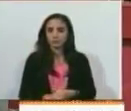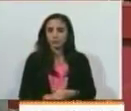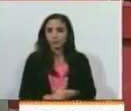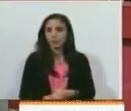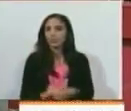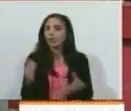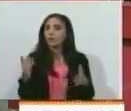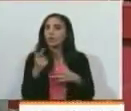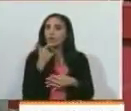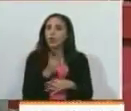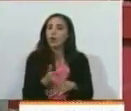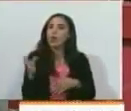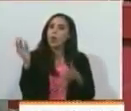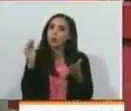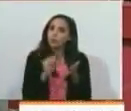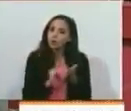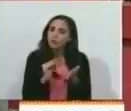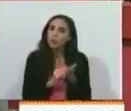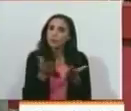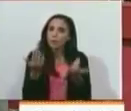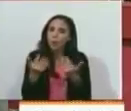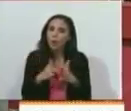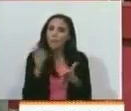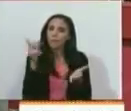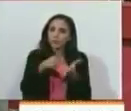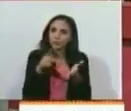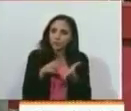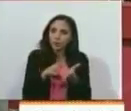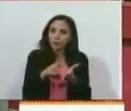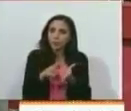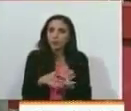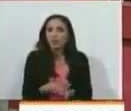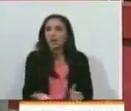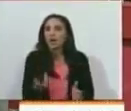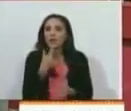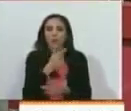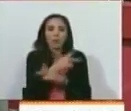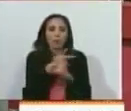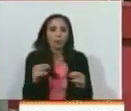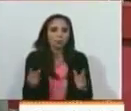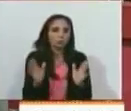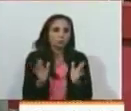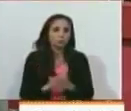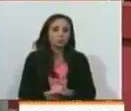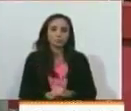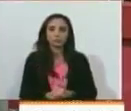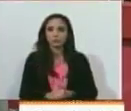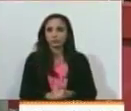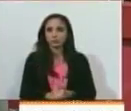su condición de partidos y los rasparon. Iban a reparar y la nota no les dio.